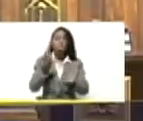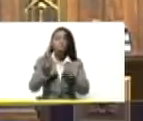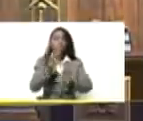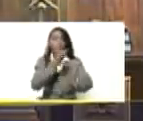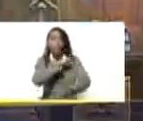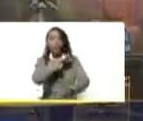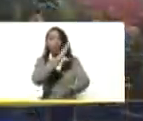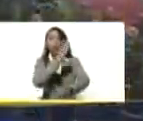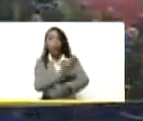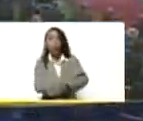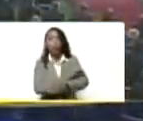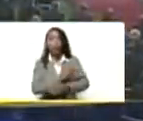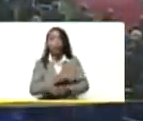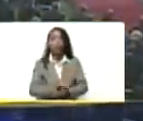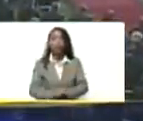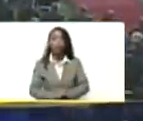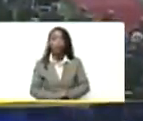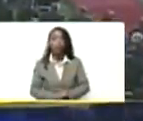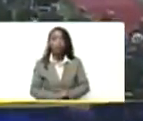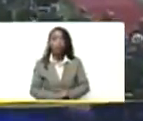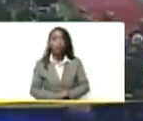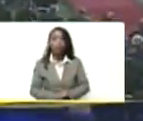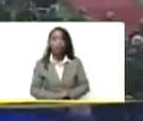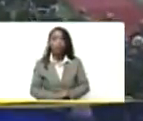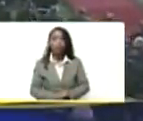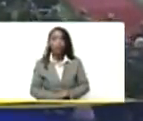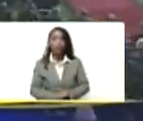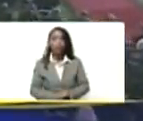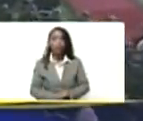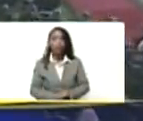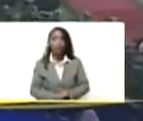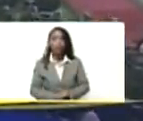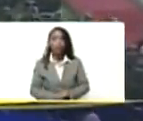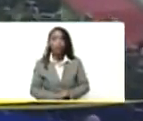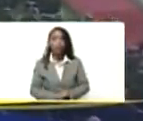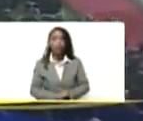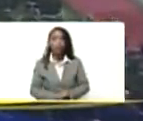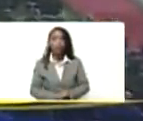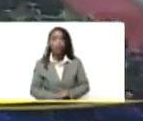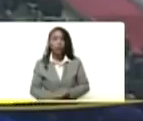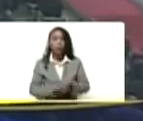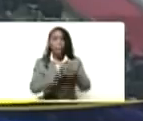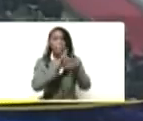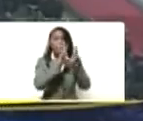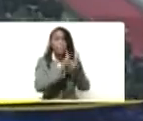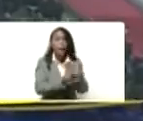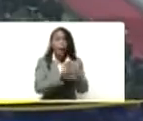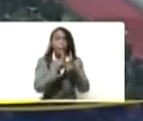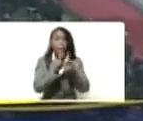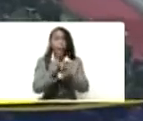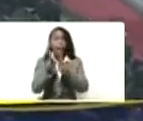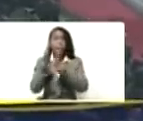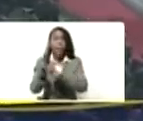no los quiero ver a todos dando lo mejor de sí verdad